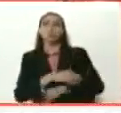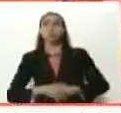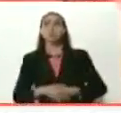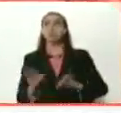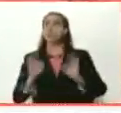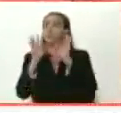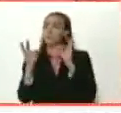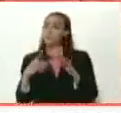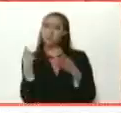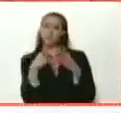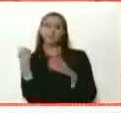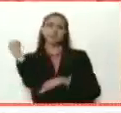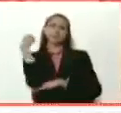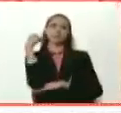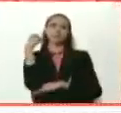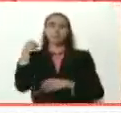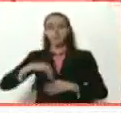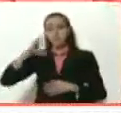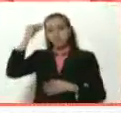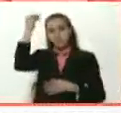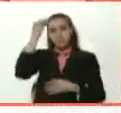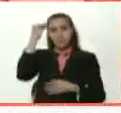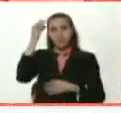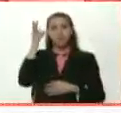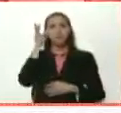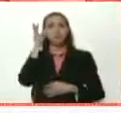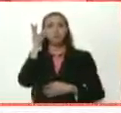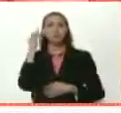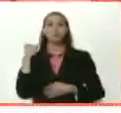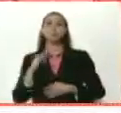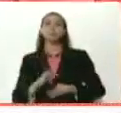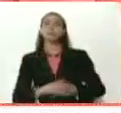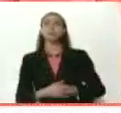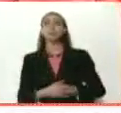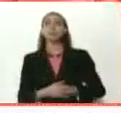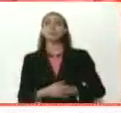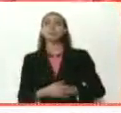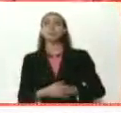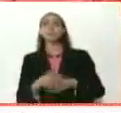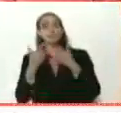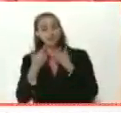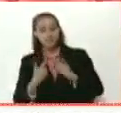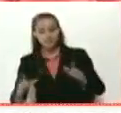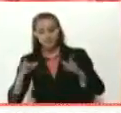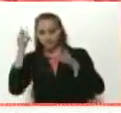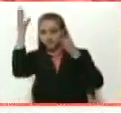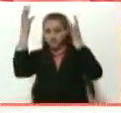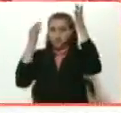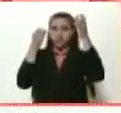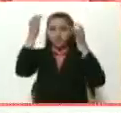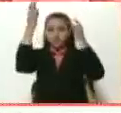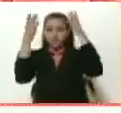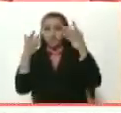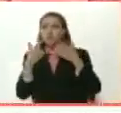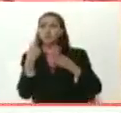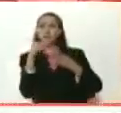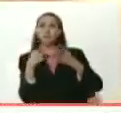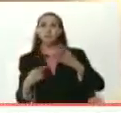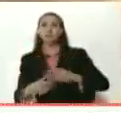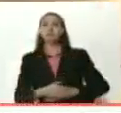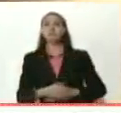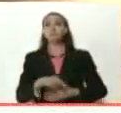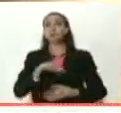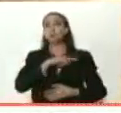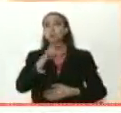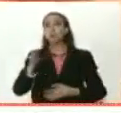y el desprecio al pensamiento, que es el pensamiento liberador, el pensamiento diverso. Por lo tanto,